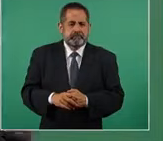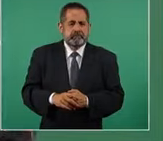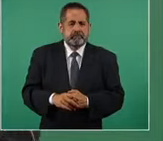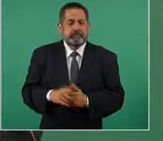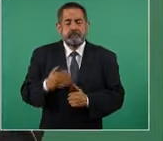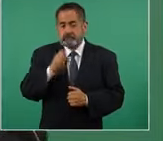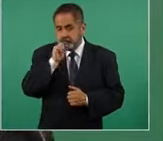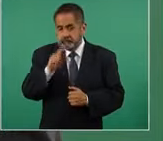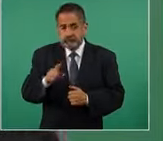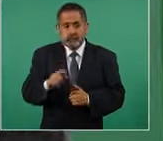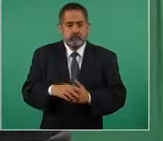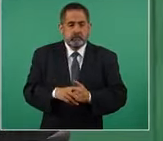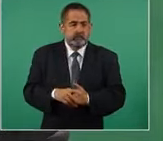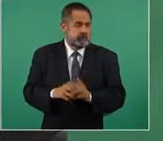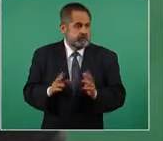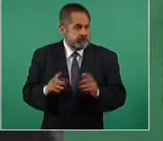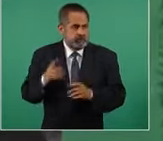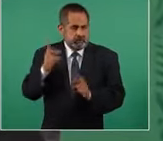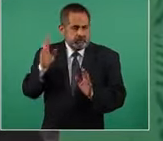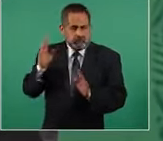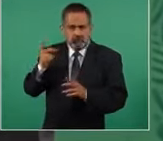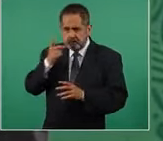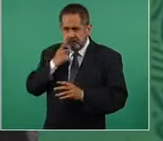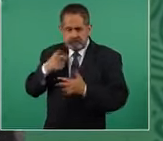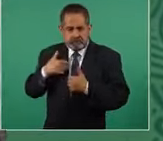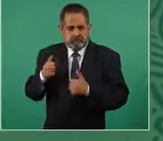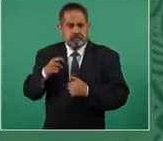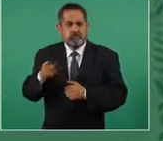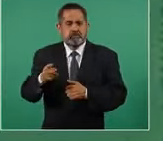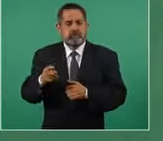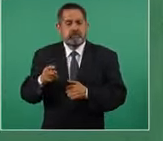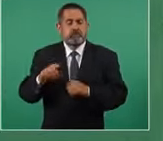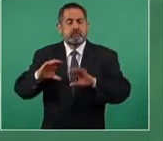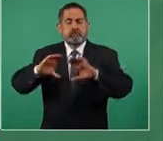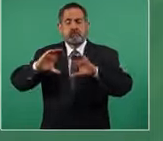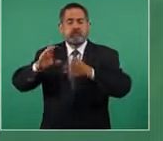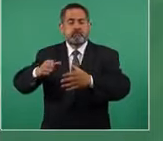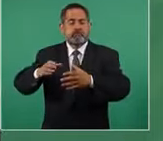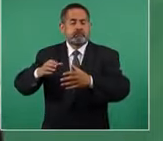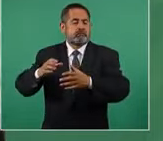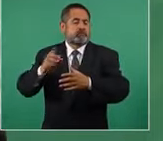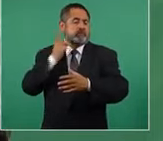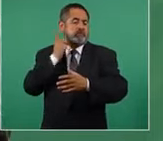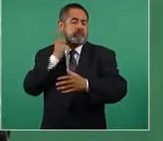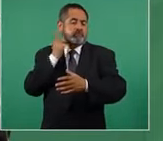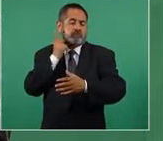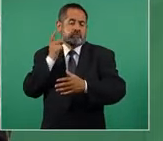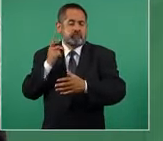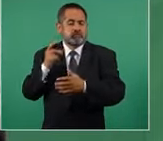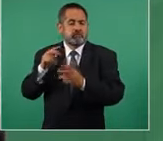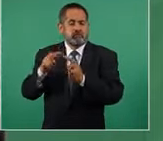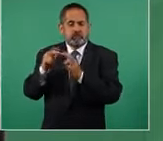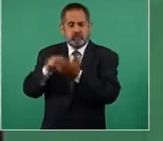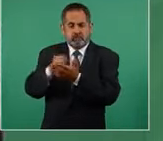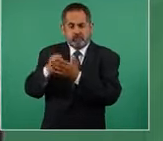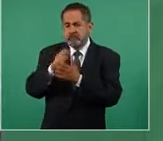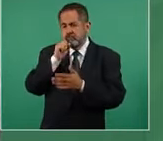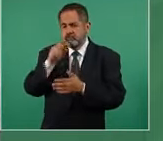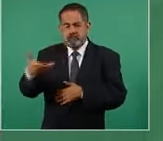y también, entiendo, el Congreso de Tamaulipas presentó una